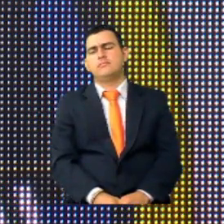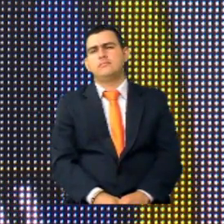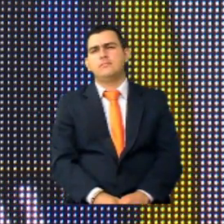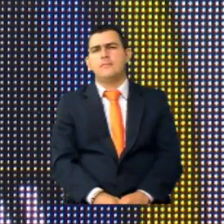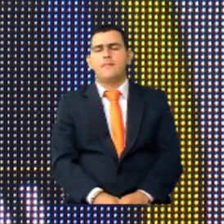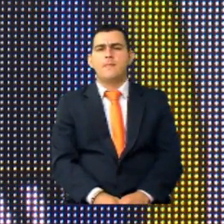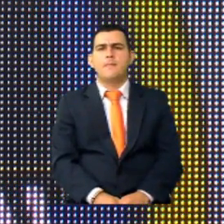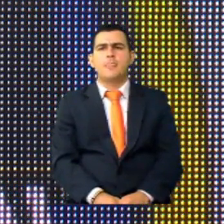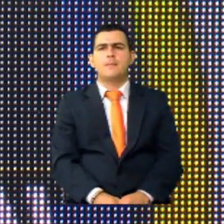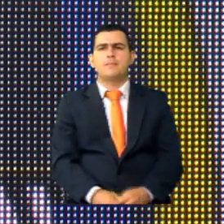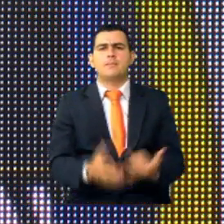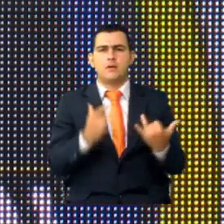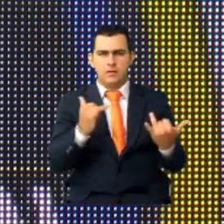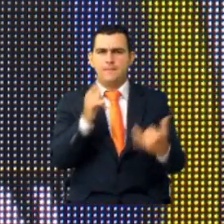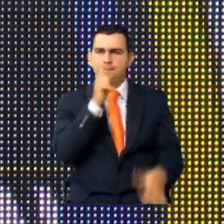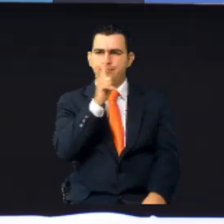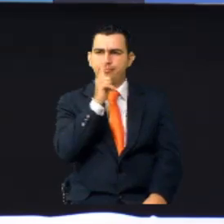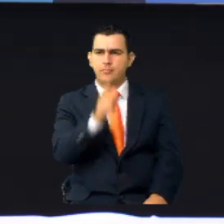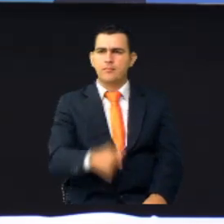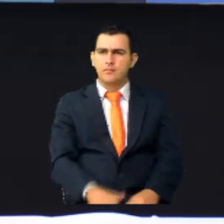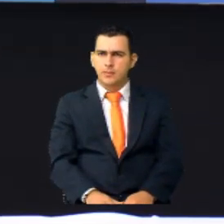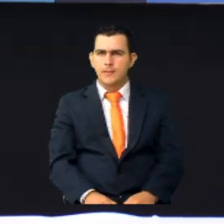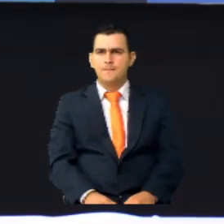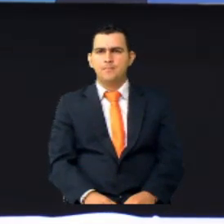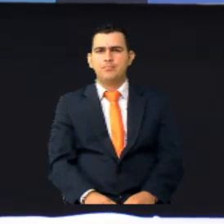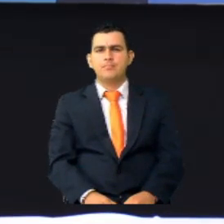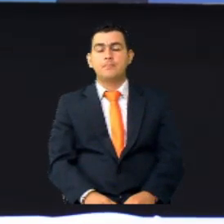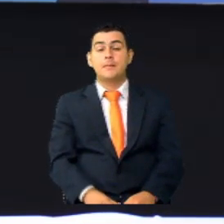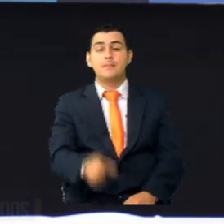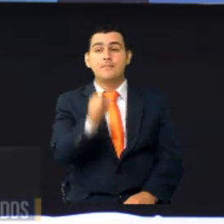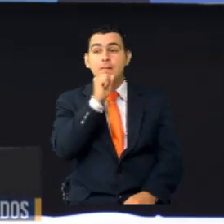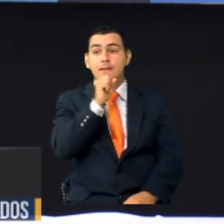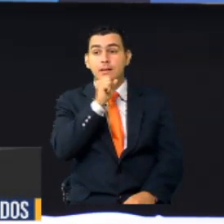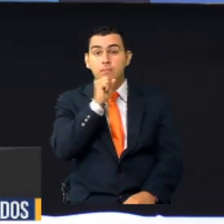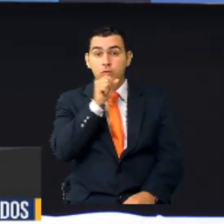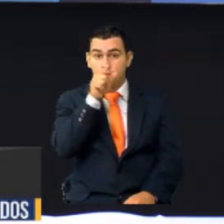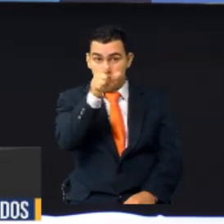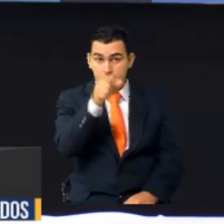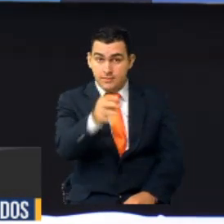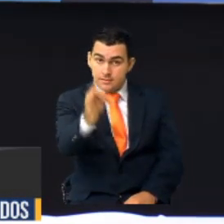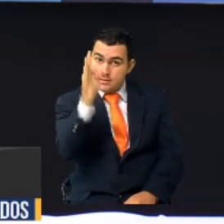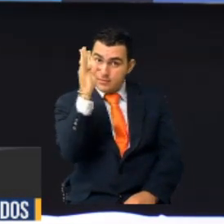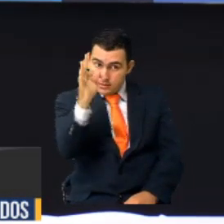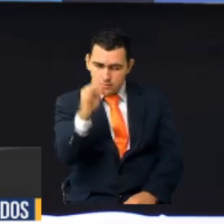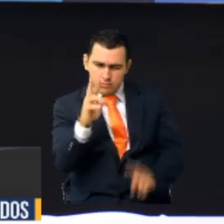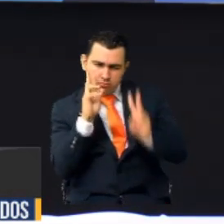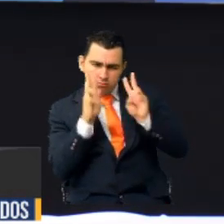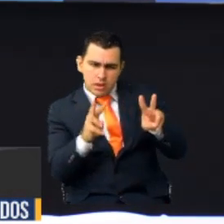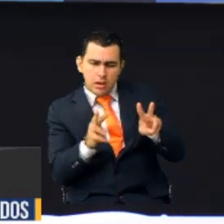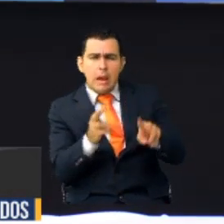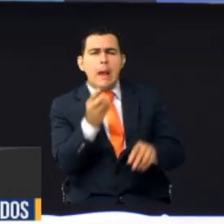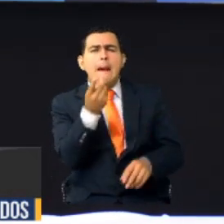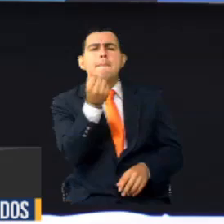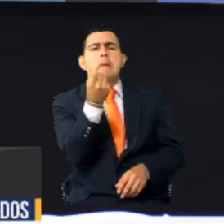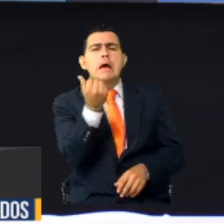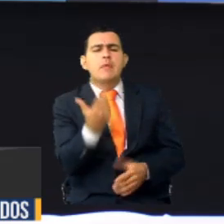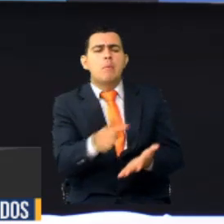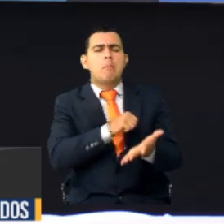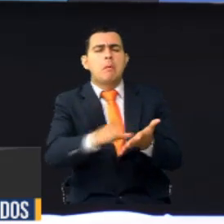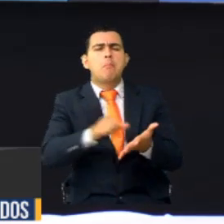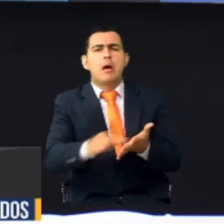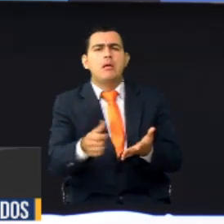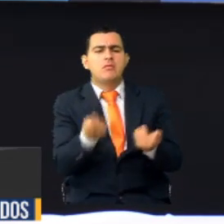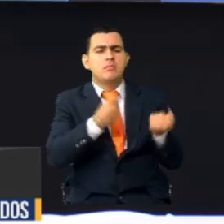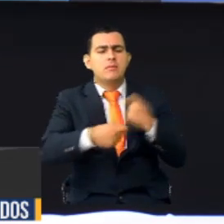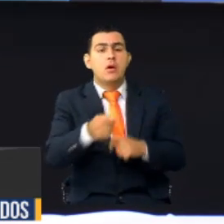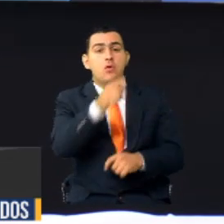para el candidato Jonathan Vázquez. Barrancabermeja, ustedes son testigos de cómo se está negociando el presupuesto de nuestra ciudad. Quiero pedirles que